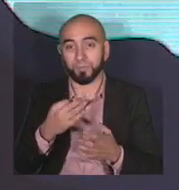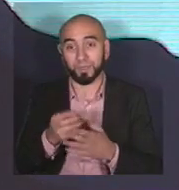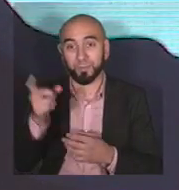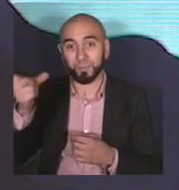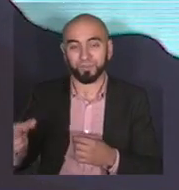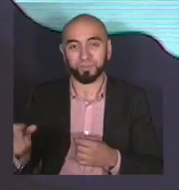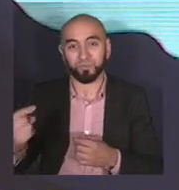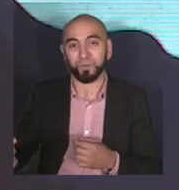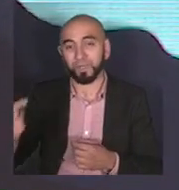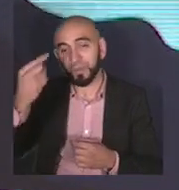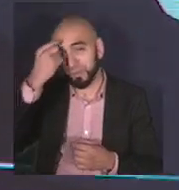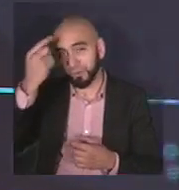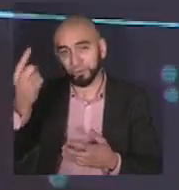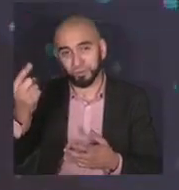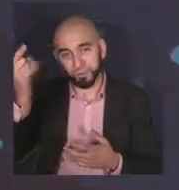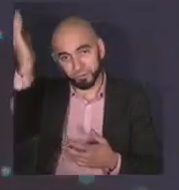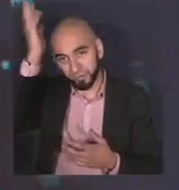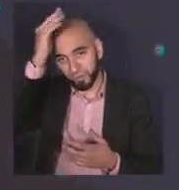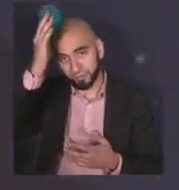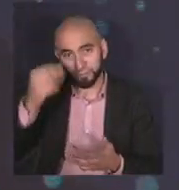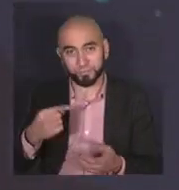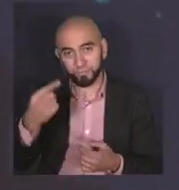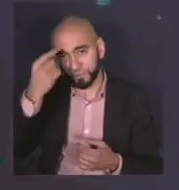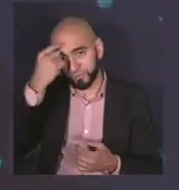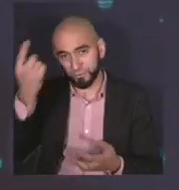Es un idiota.